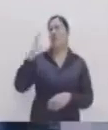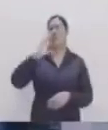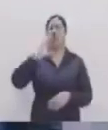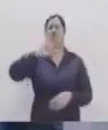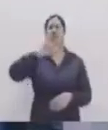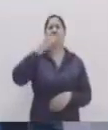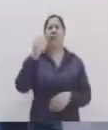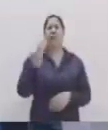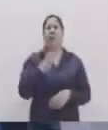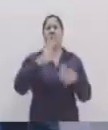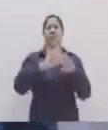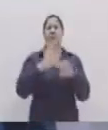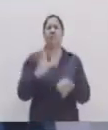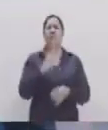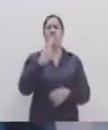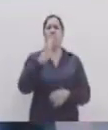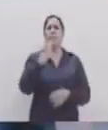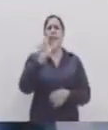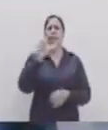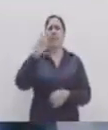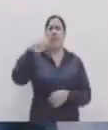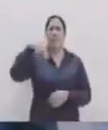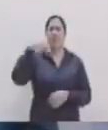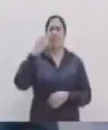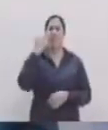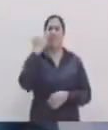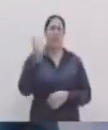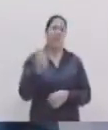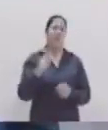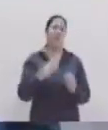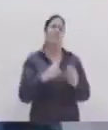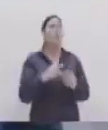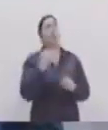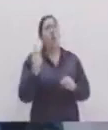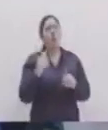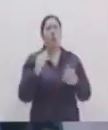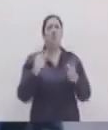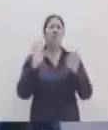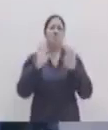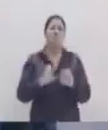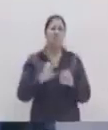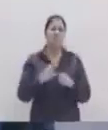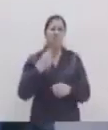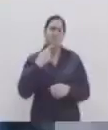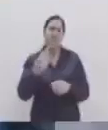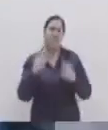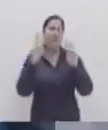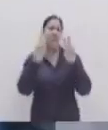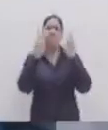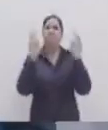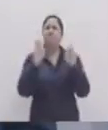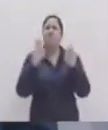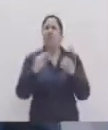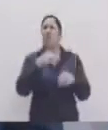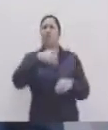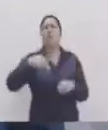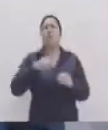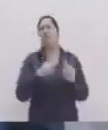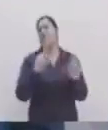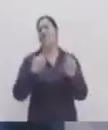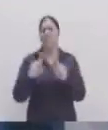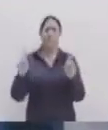y otro montón de autores utilizan el término número de oxidación. según las reglas emanadas por